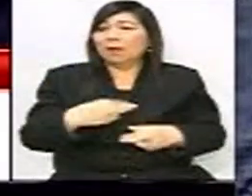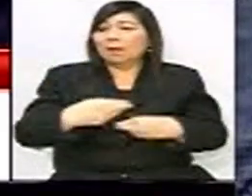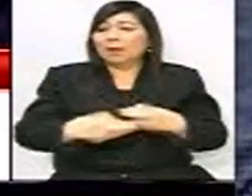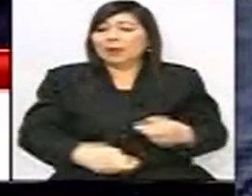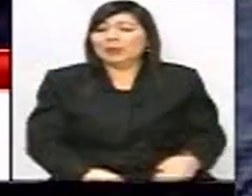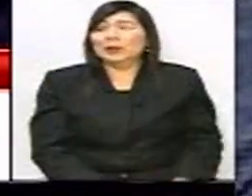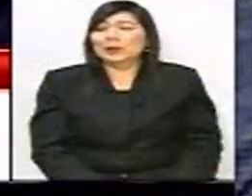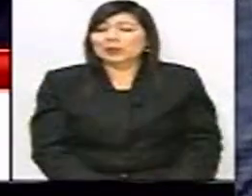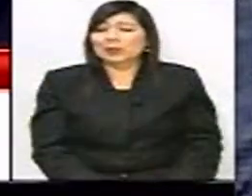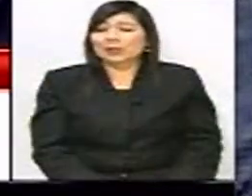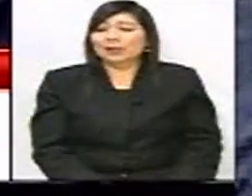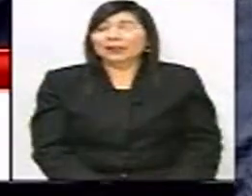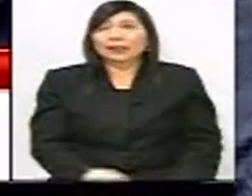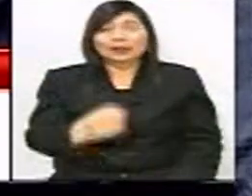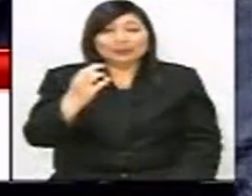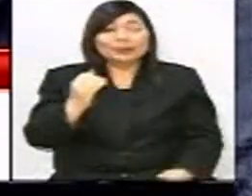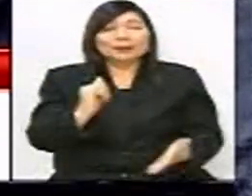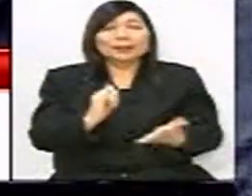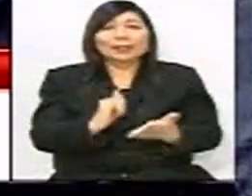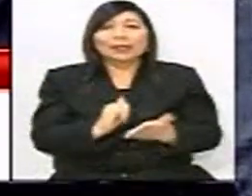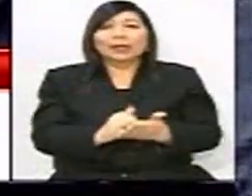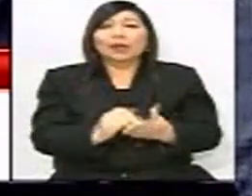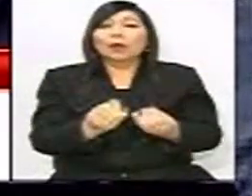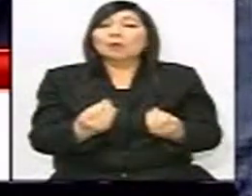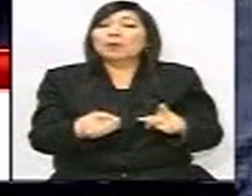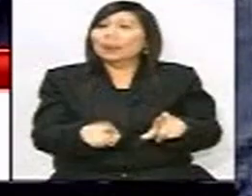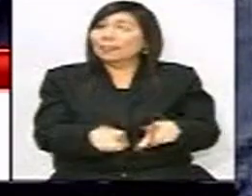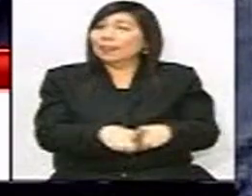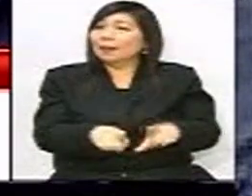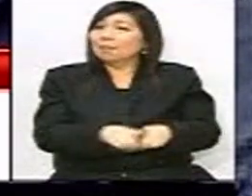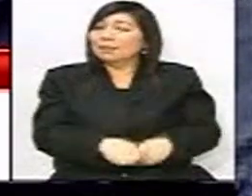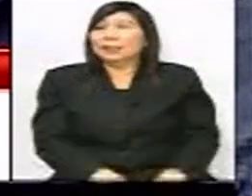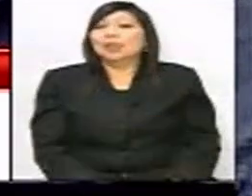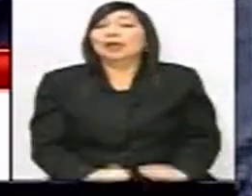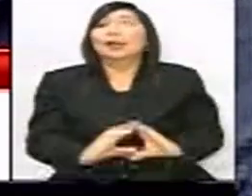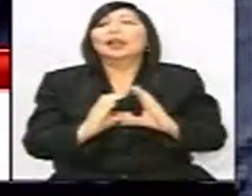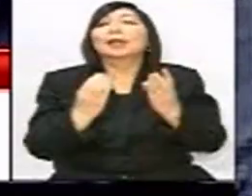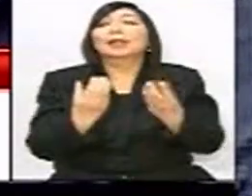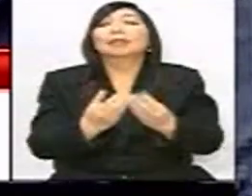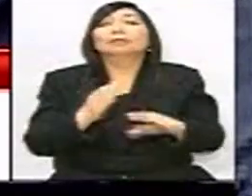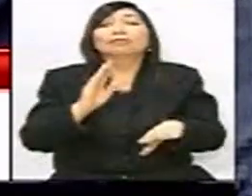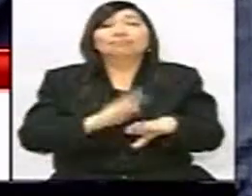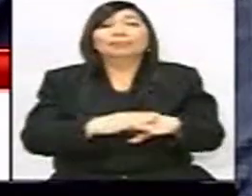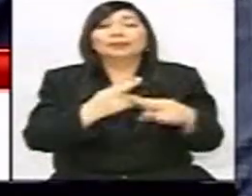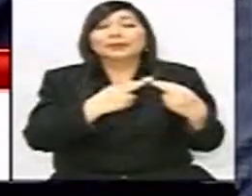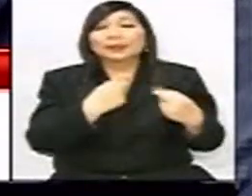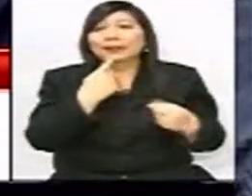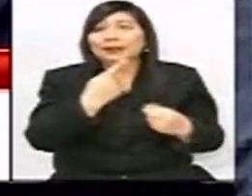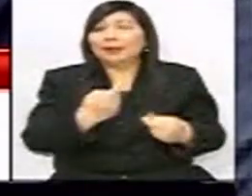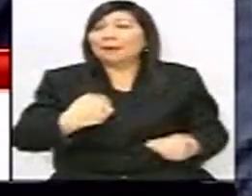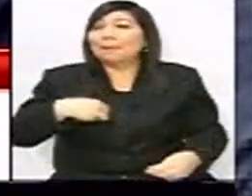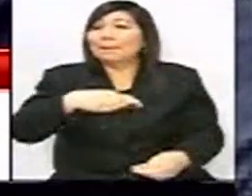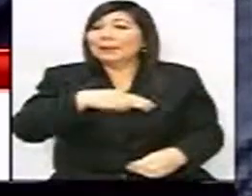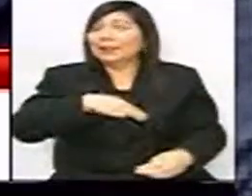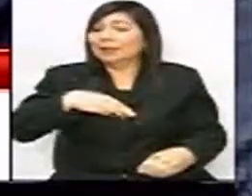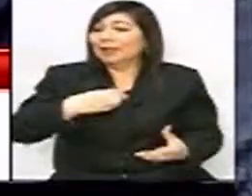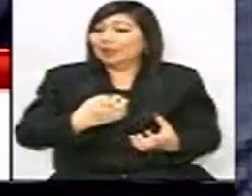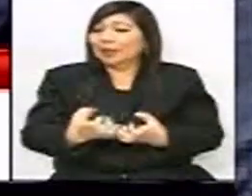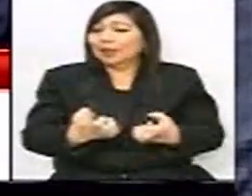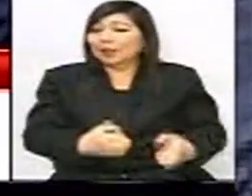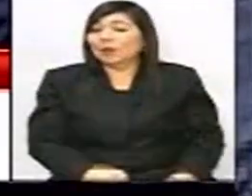corrupción. Creemos así como también este Congreso responsable debe exhortar al ministro de